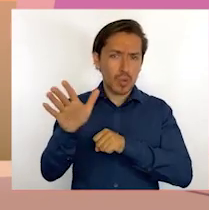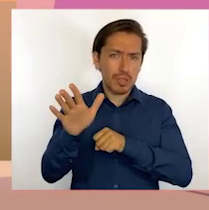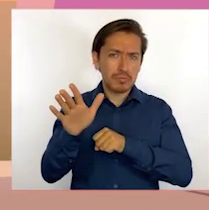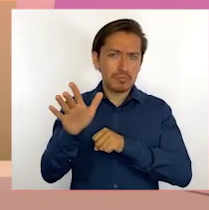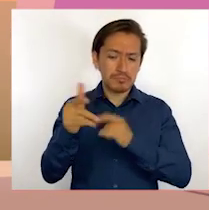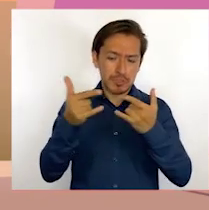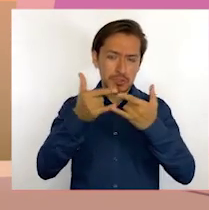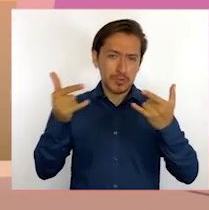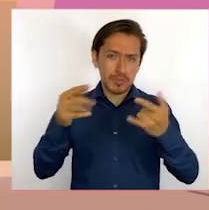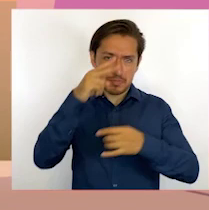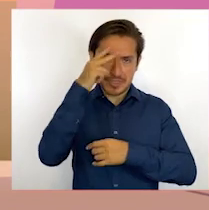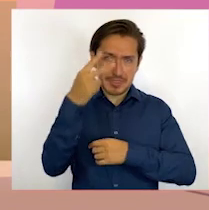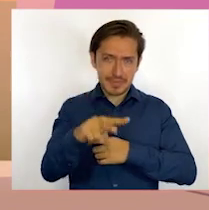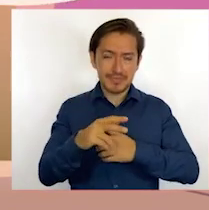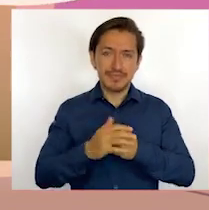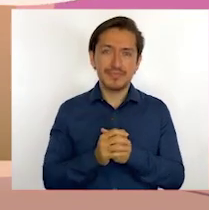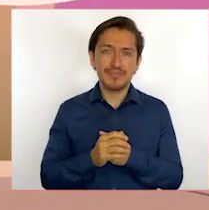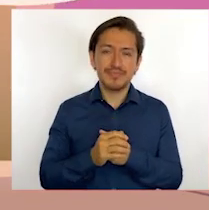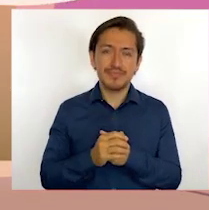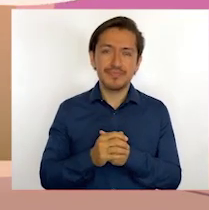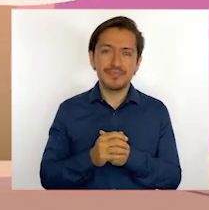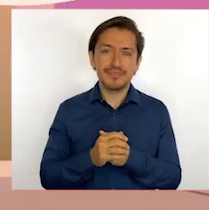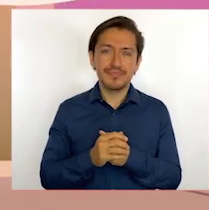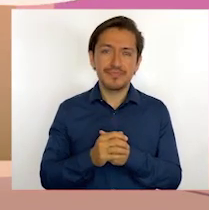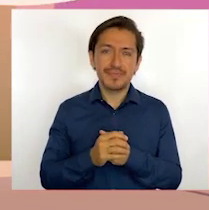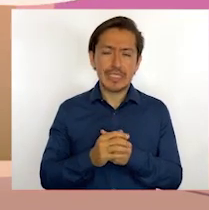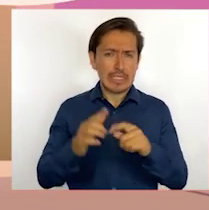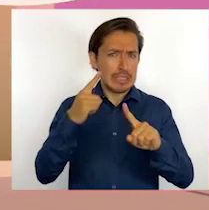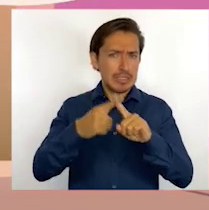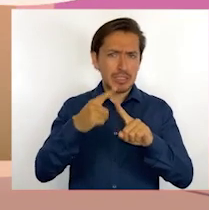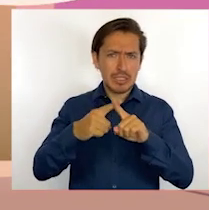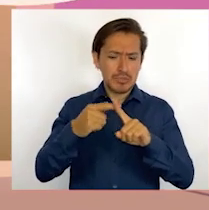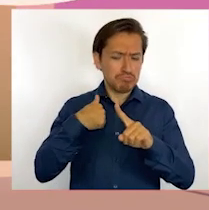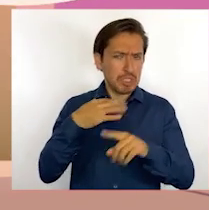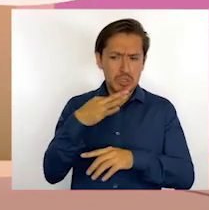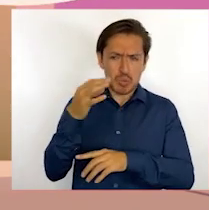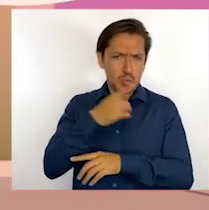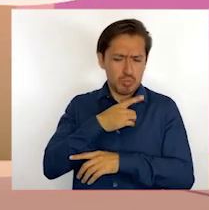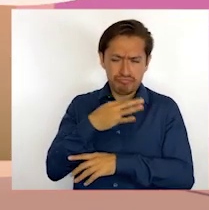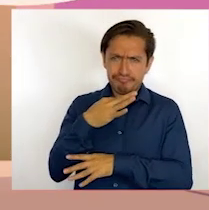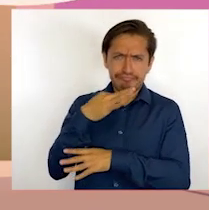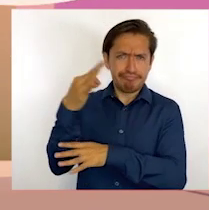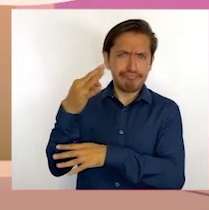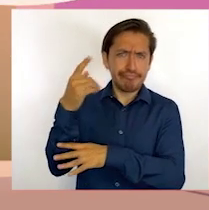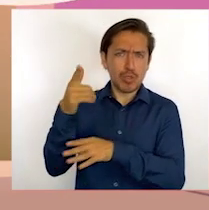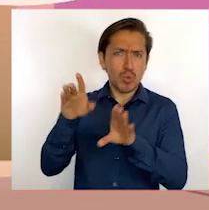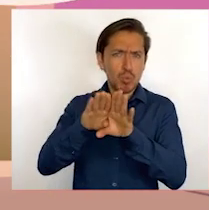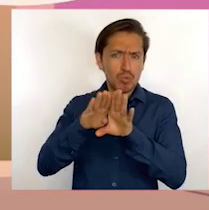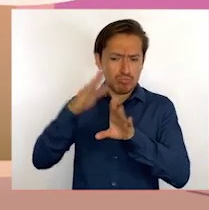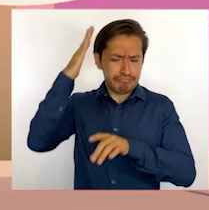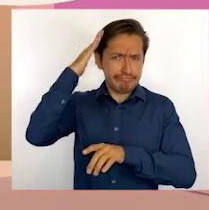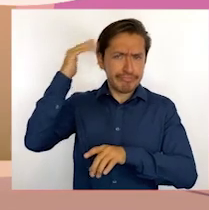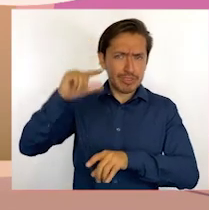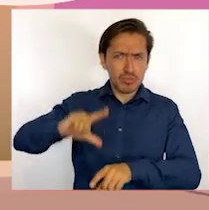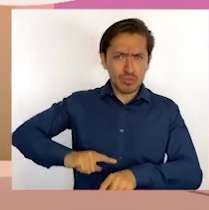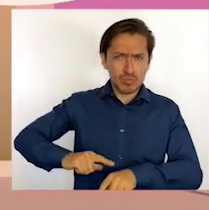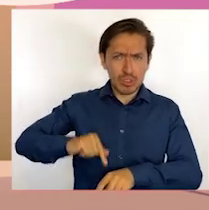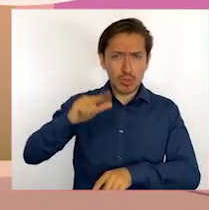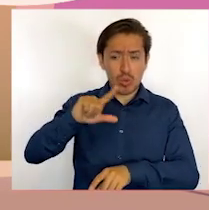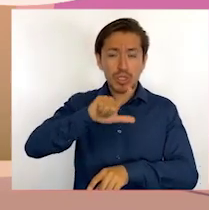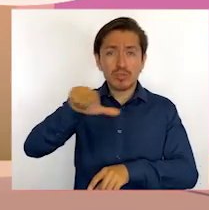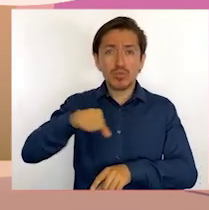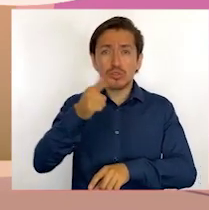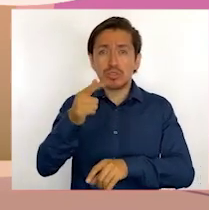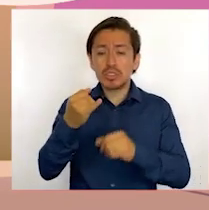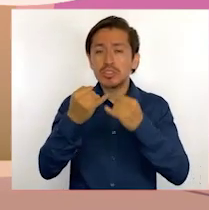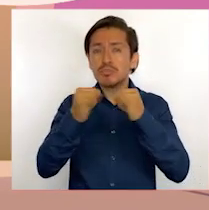de Historia de México. ¿Quién se autoproclamó emperador de México tras el triunfo del movimiento de independencia?